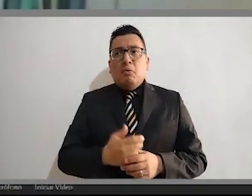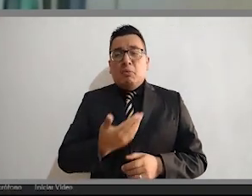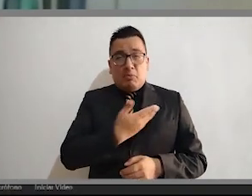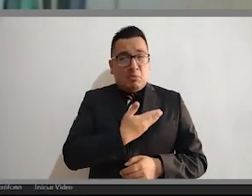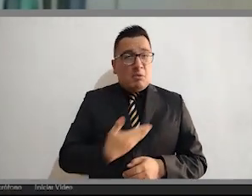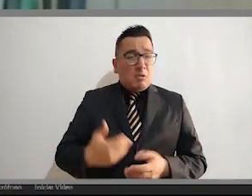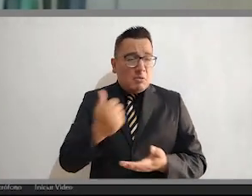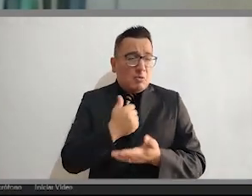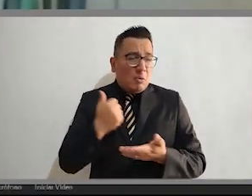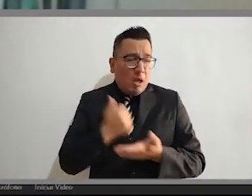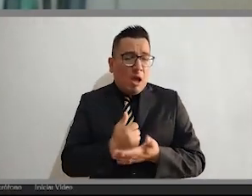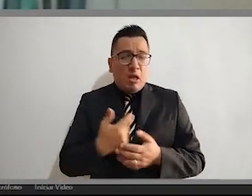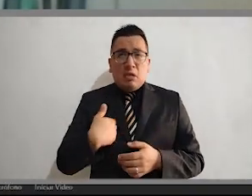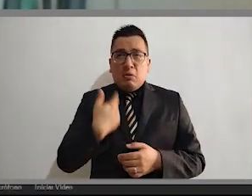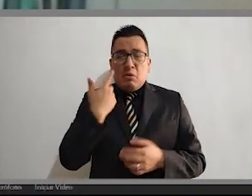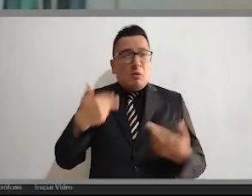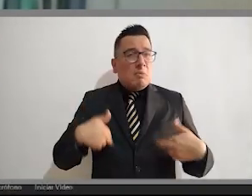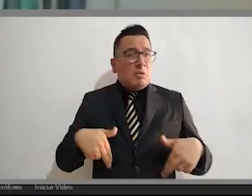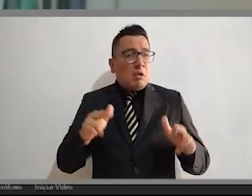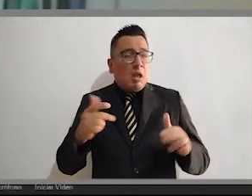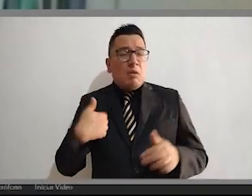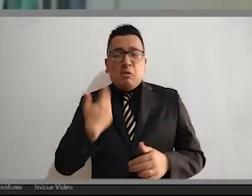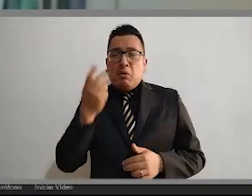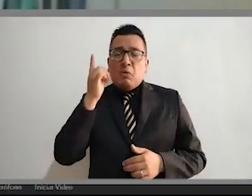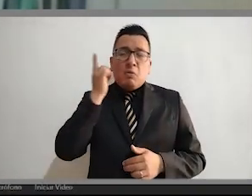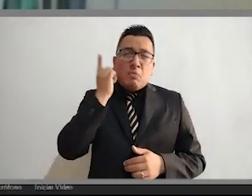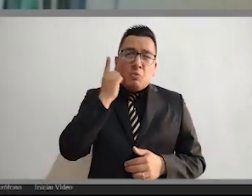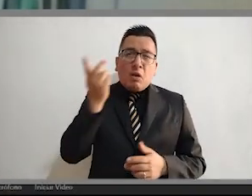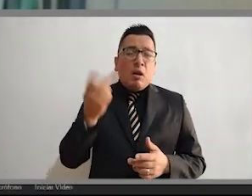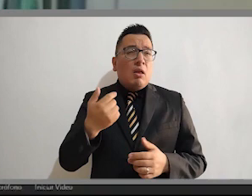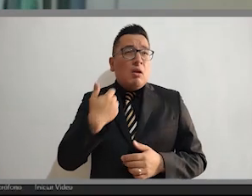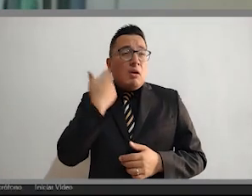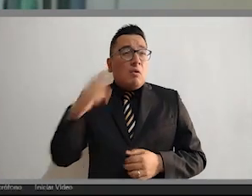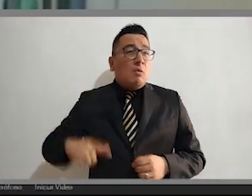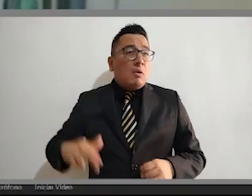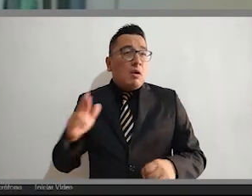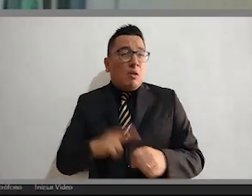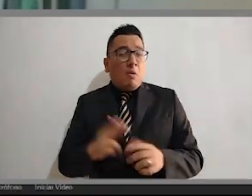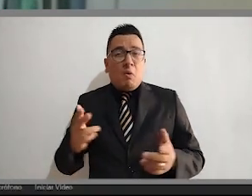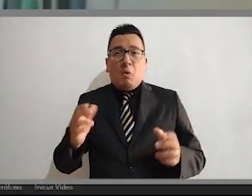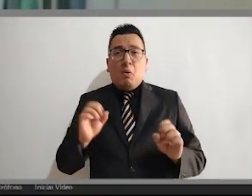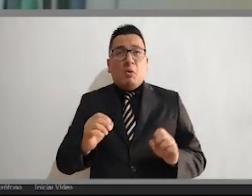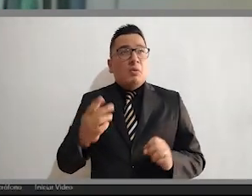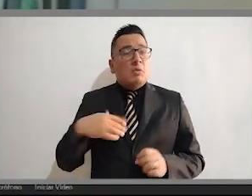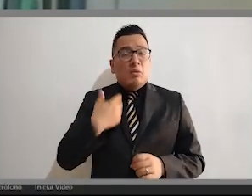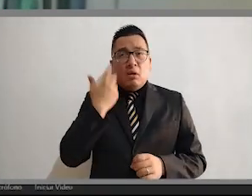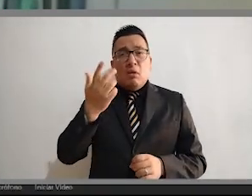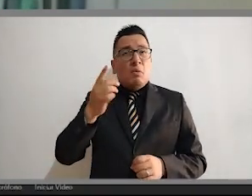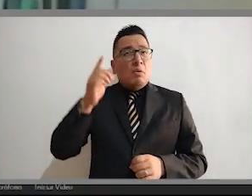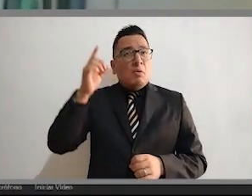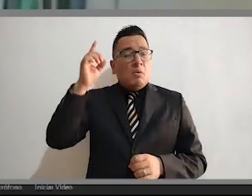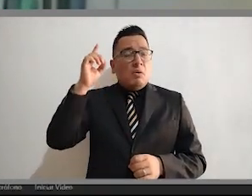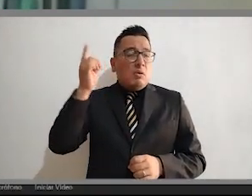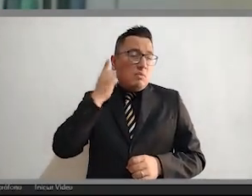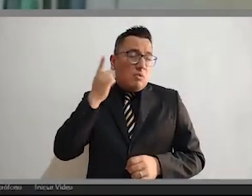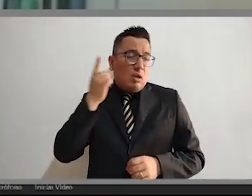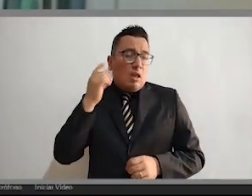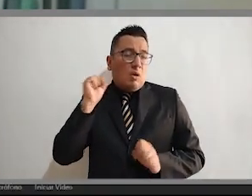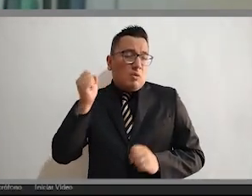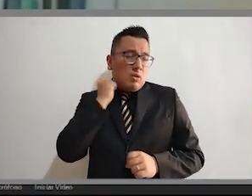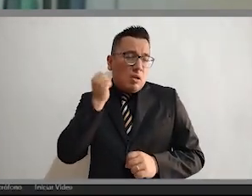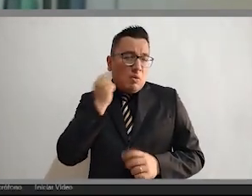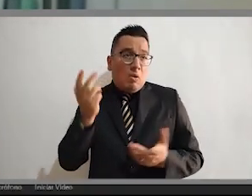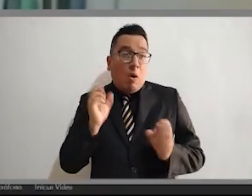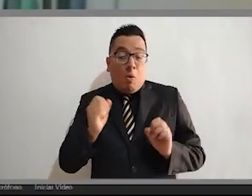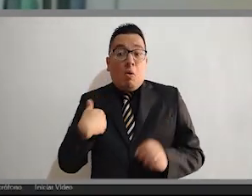regidoras, de síndicas, de diputadas locales, de gobernadoras, diputadas federales, senadoras y bueno, y presidencia